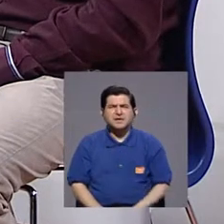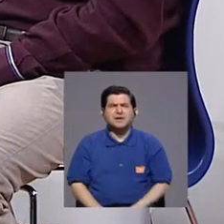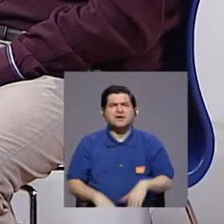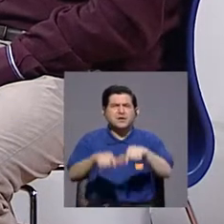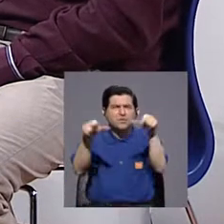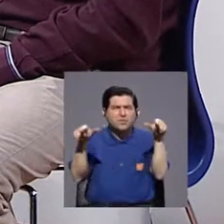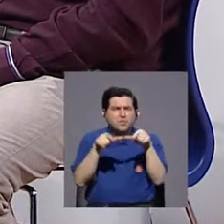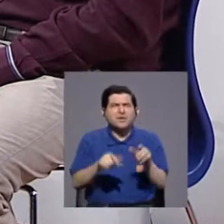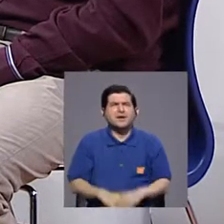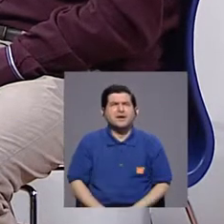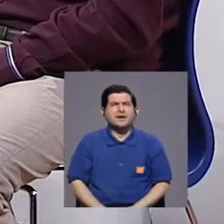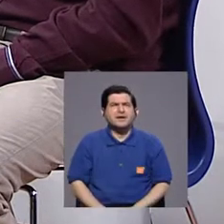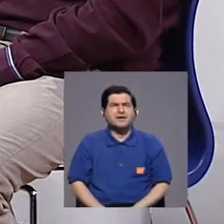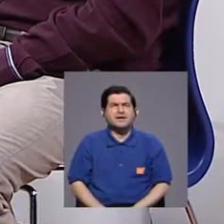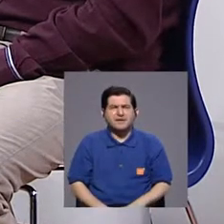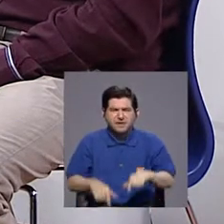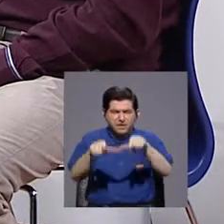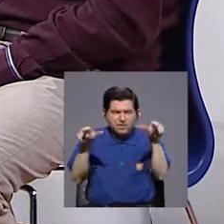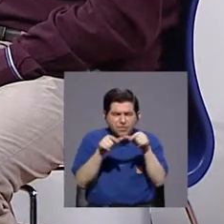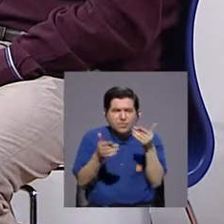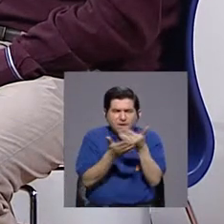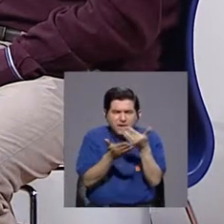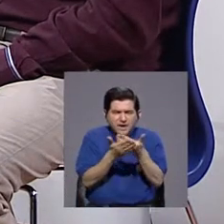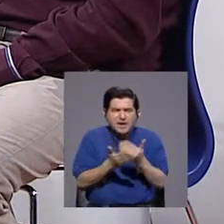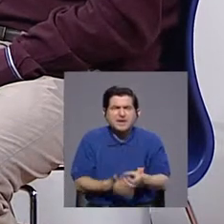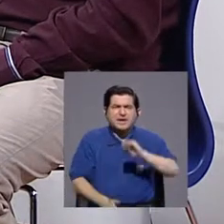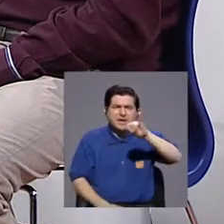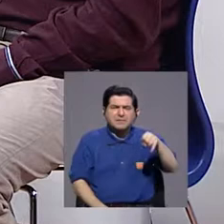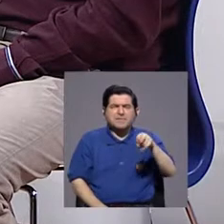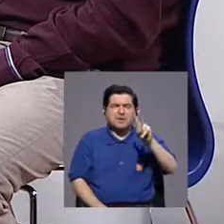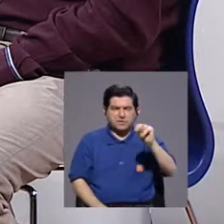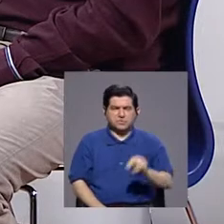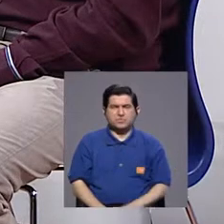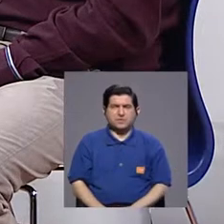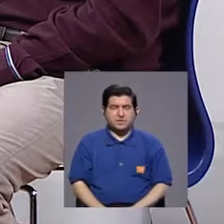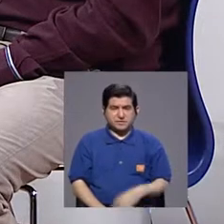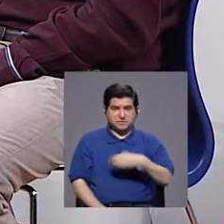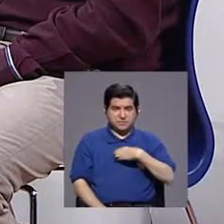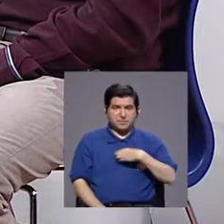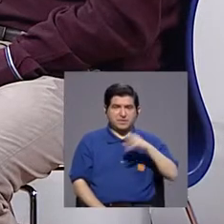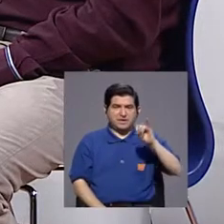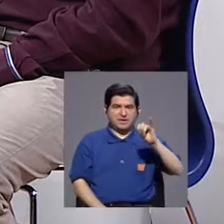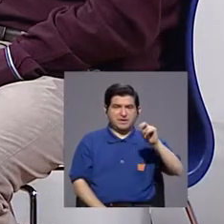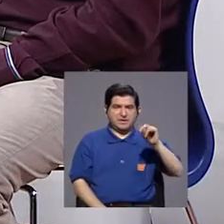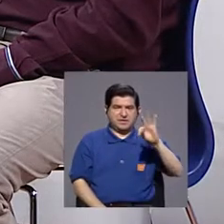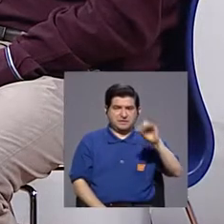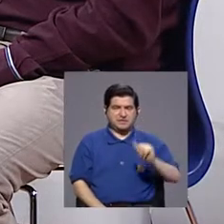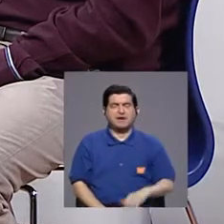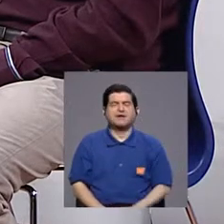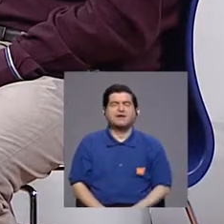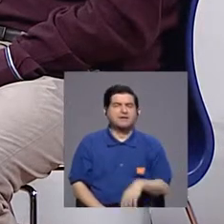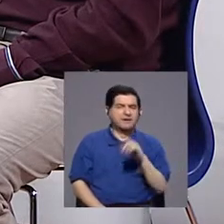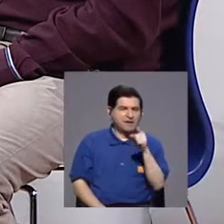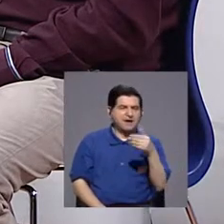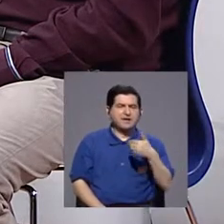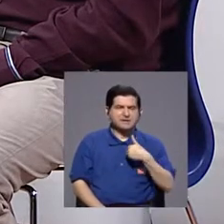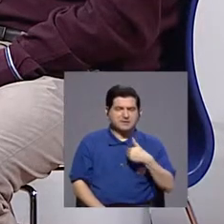jiménez ya del inta y ahí tenemos ahorita la m3